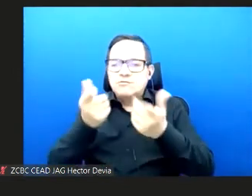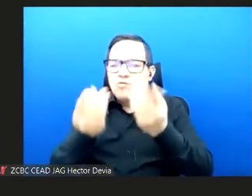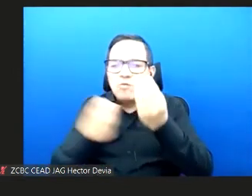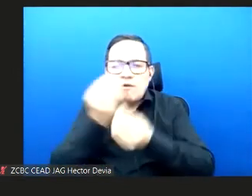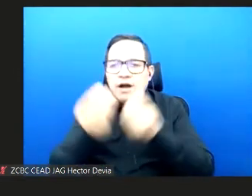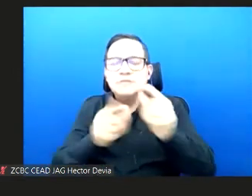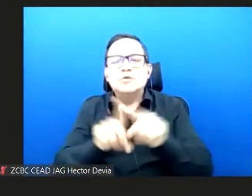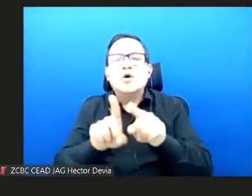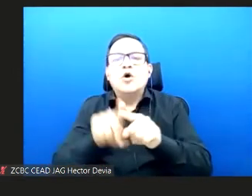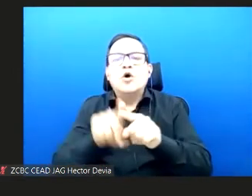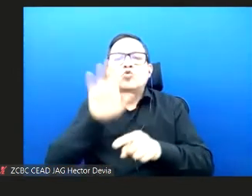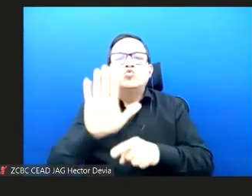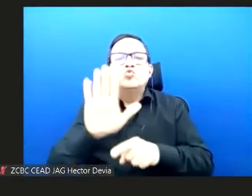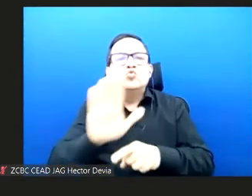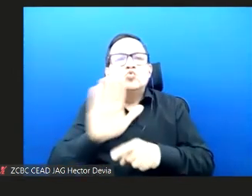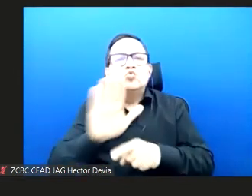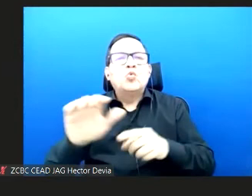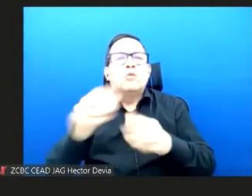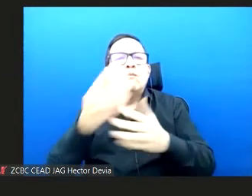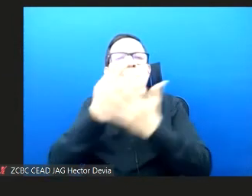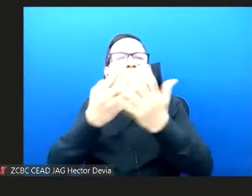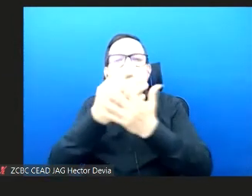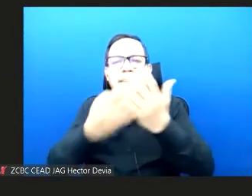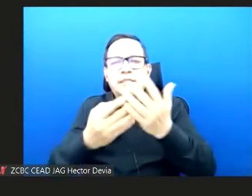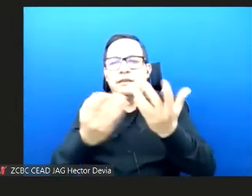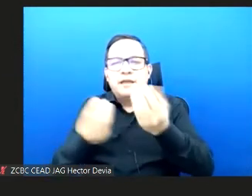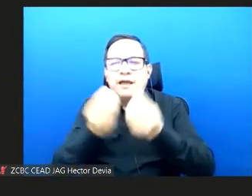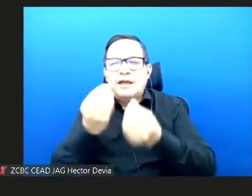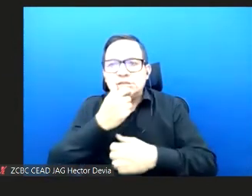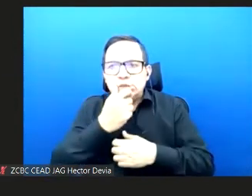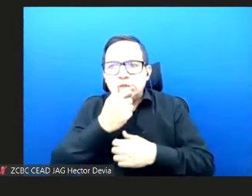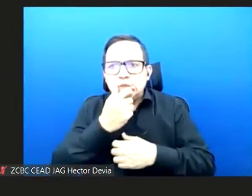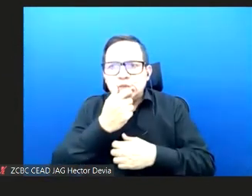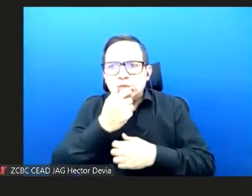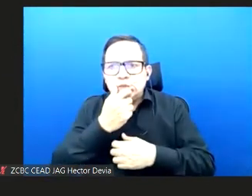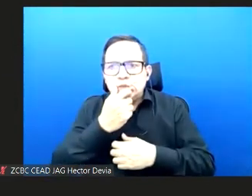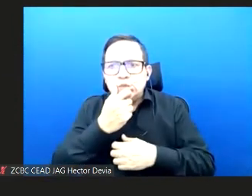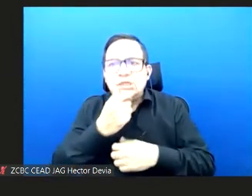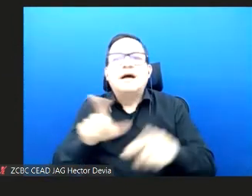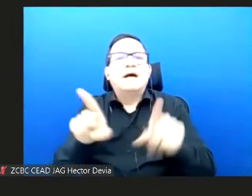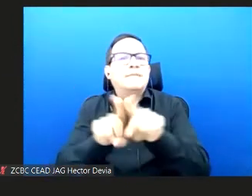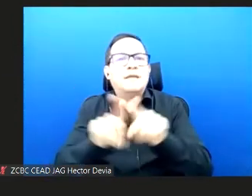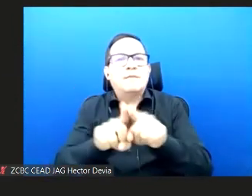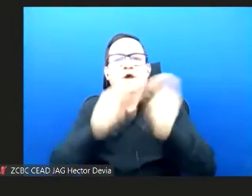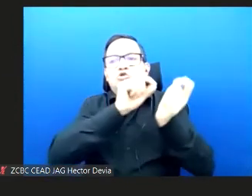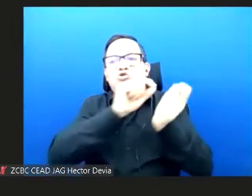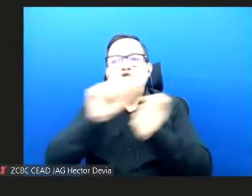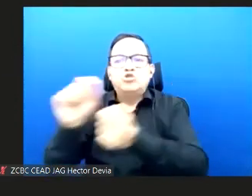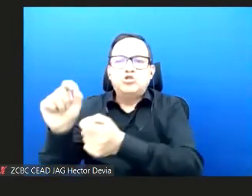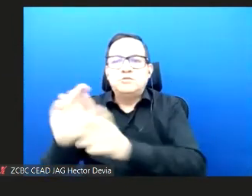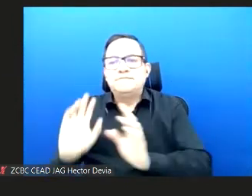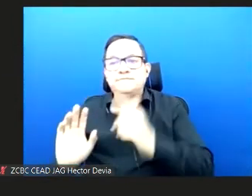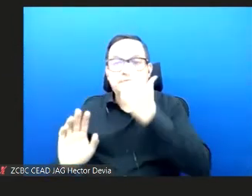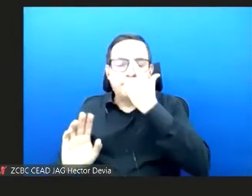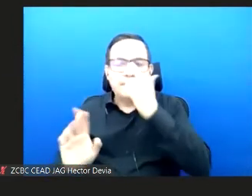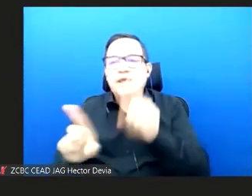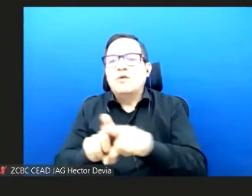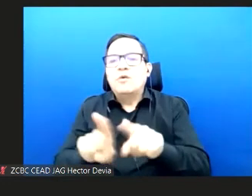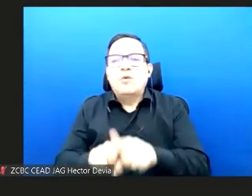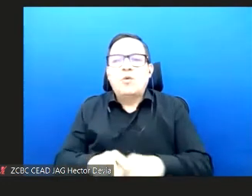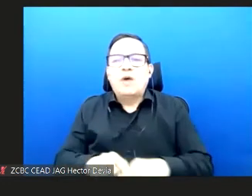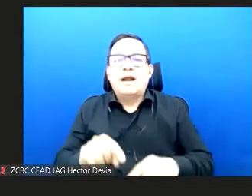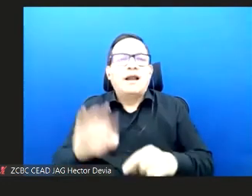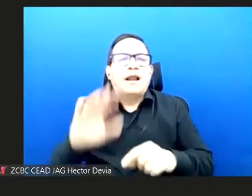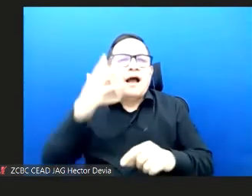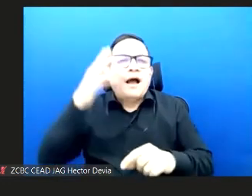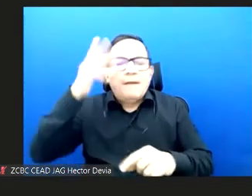¿Cómo resolvemos esta operación? Entonces simplemente igual hacemos la sumatoria de aquello que tenemos subrayado.